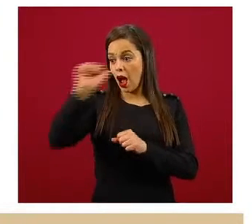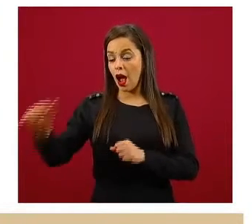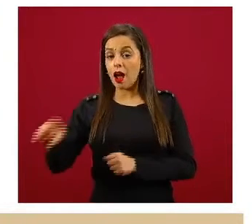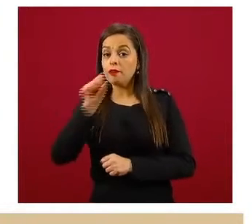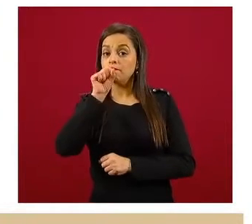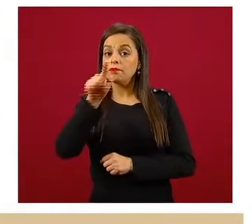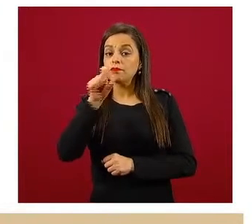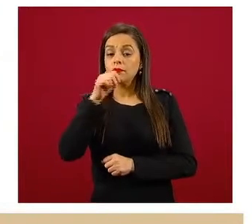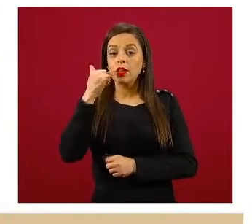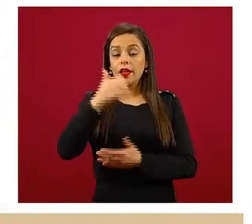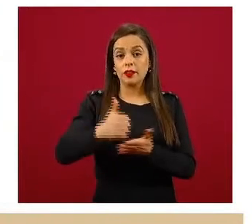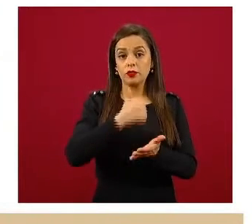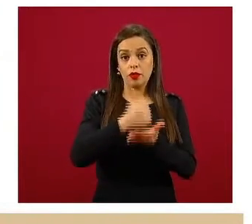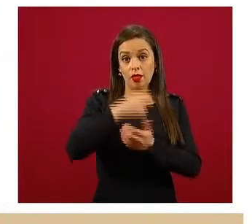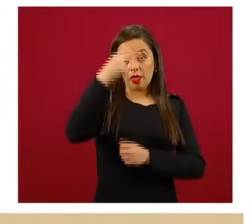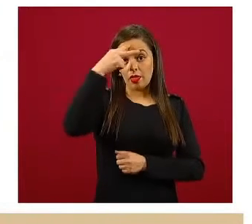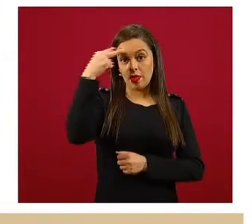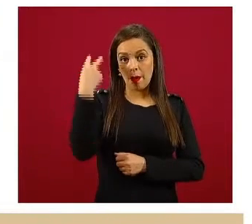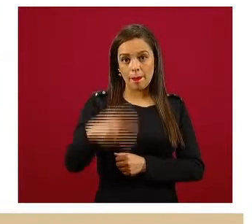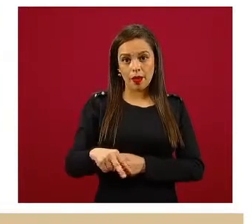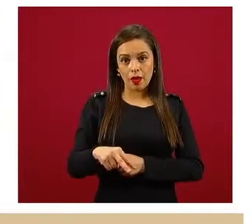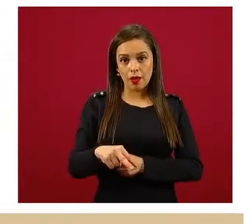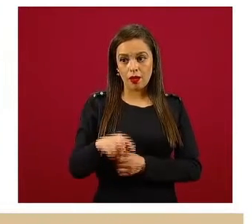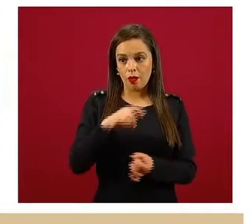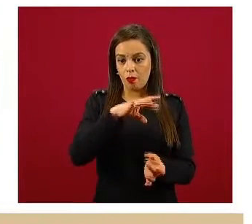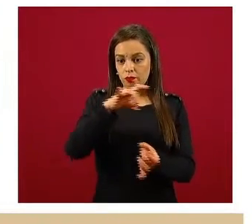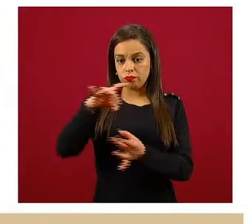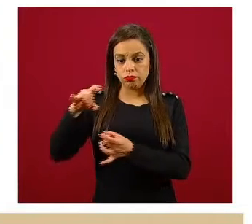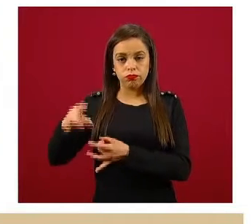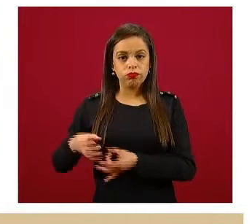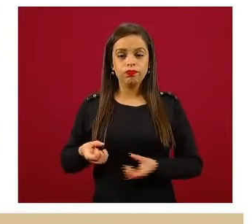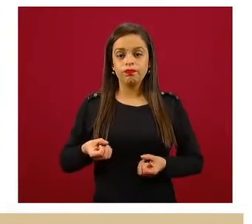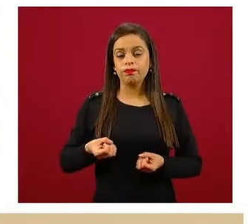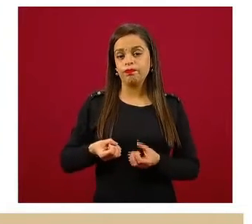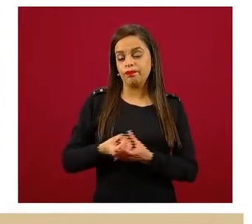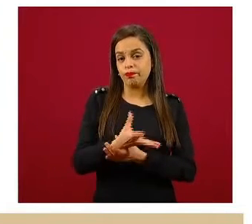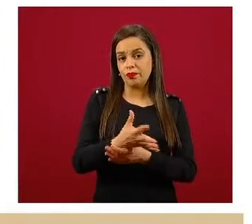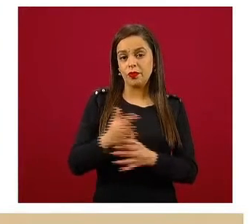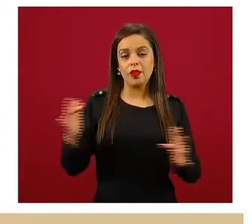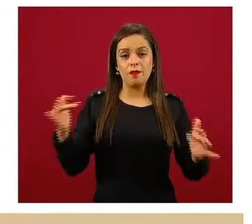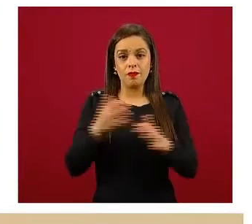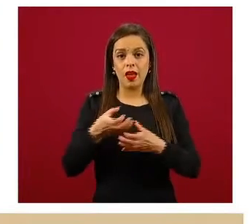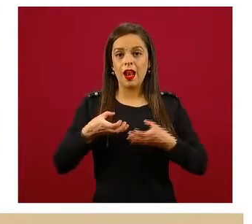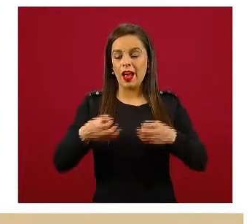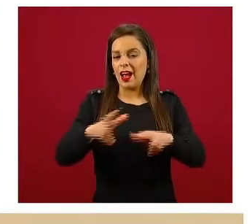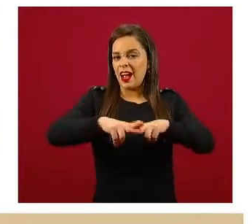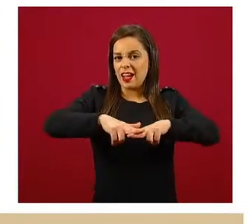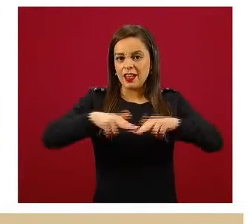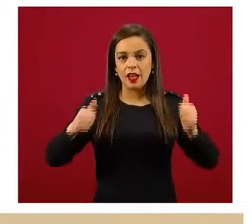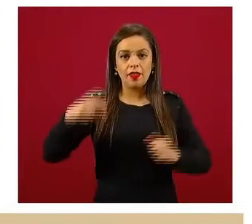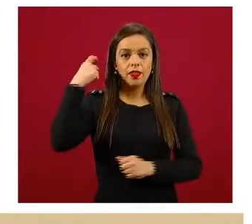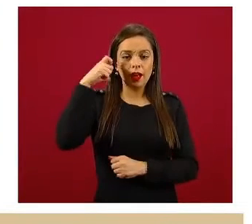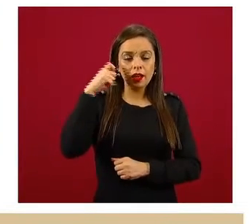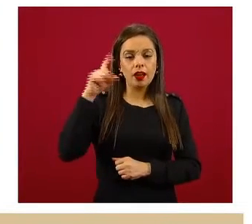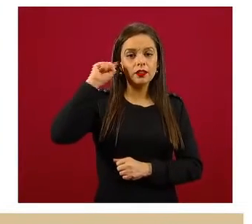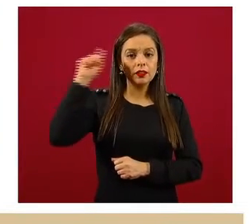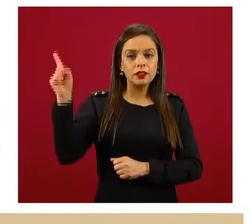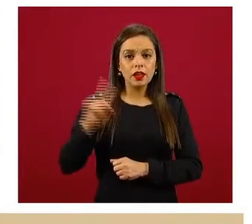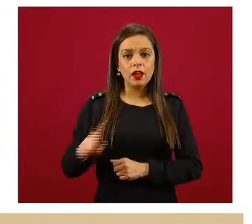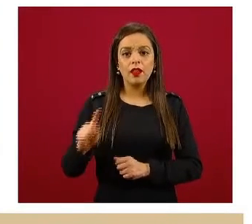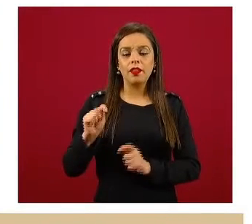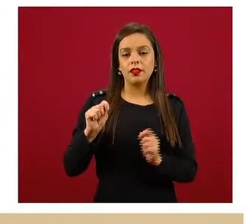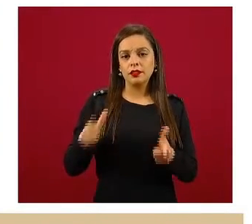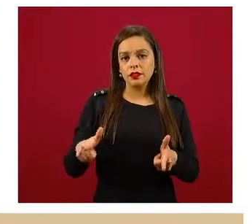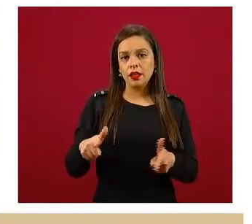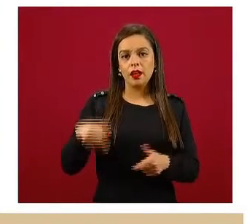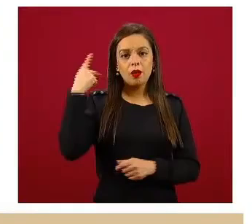que prácticamente no se movieron en nada de una semana a otra, y particularmente Querétaro, Zacatecas, Tlaxcala, Puebla y